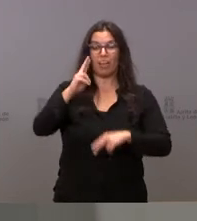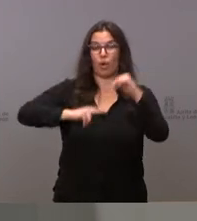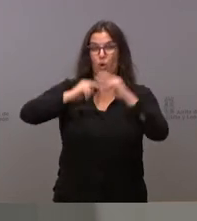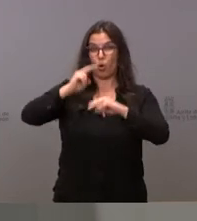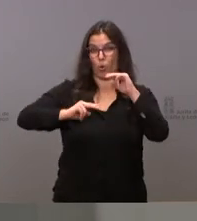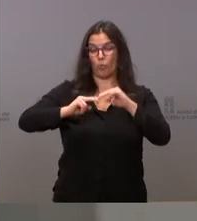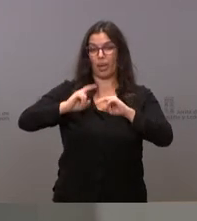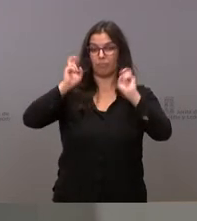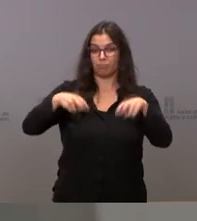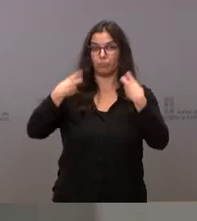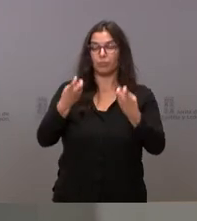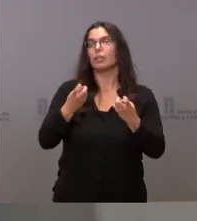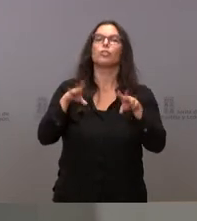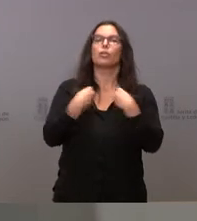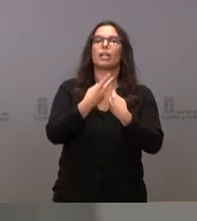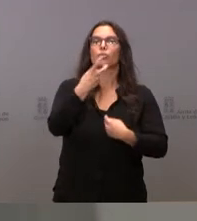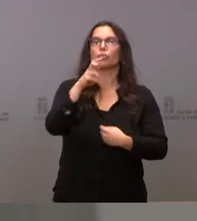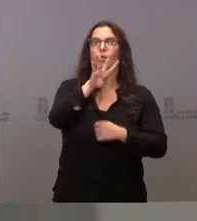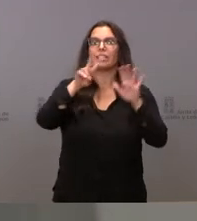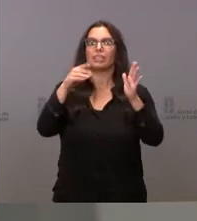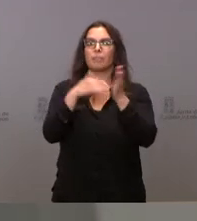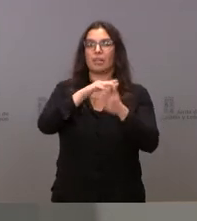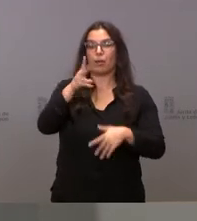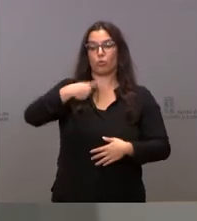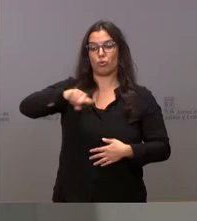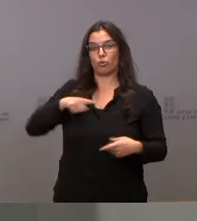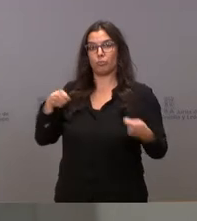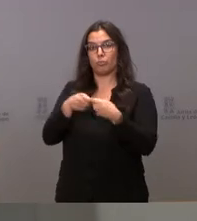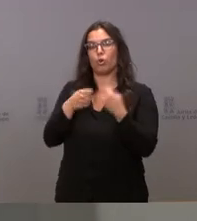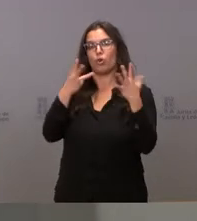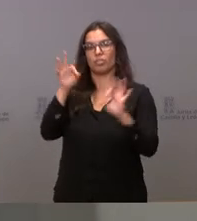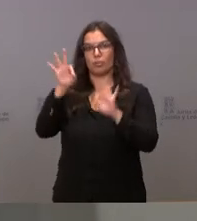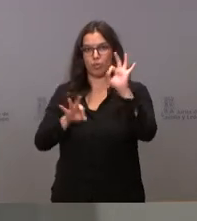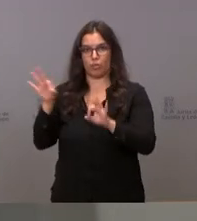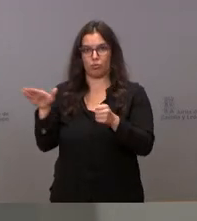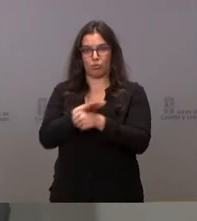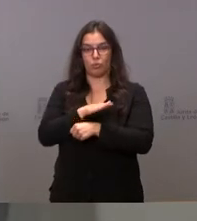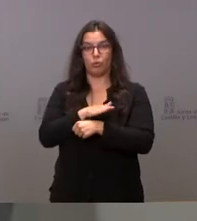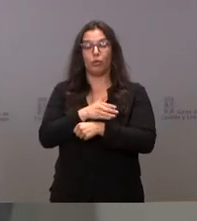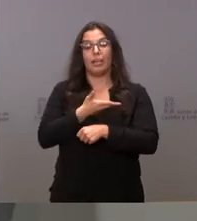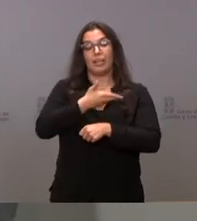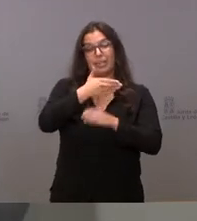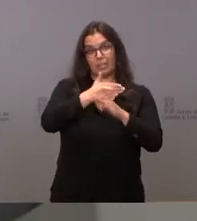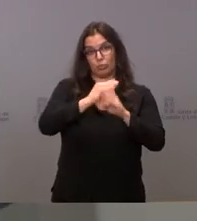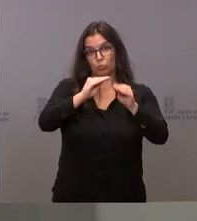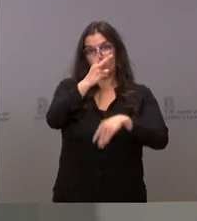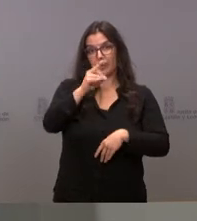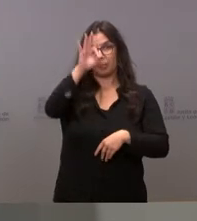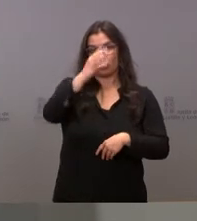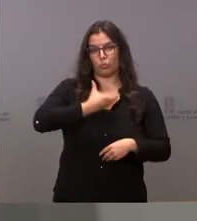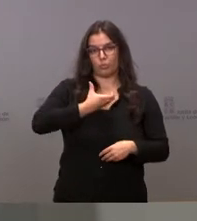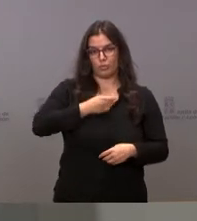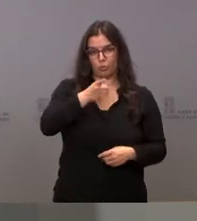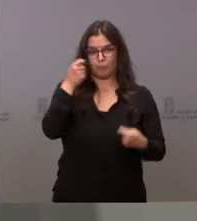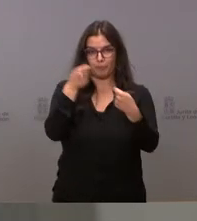de 247.000 euros y la Junta financiará el 80%, siendo el otro 20% financiado por el